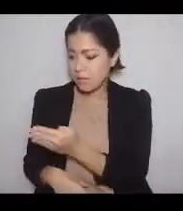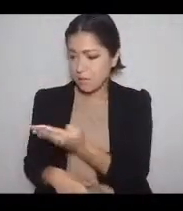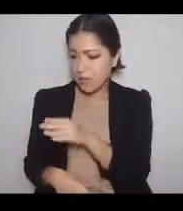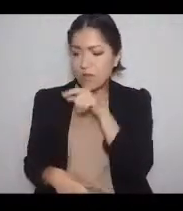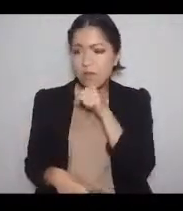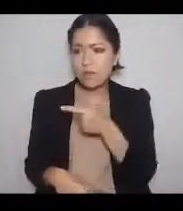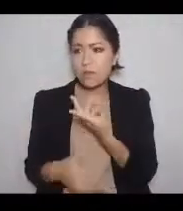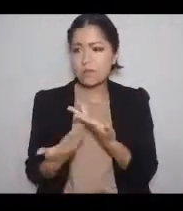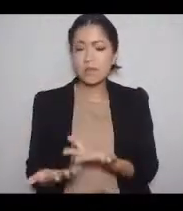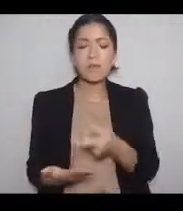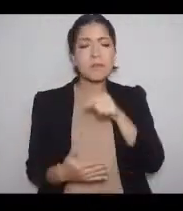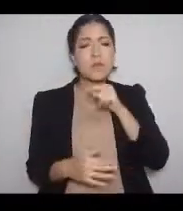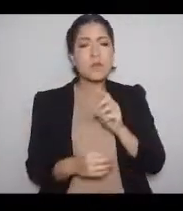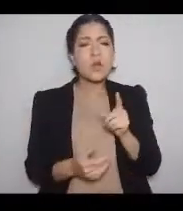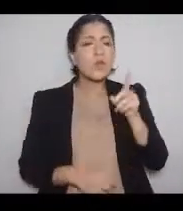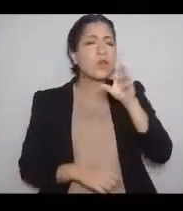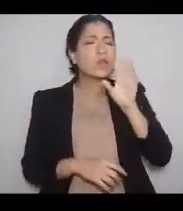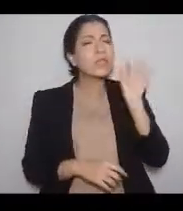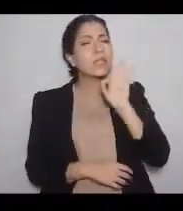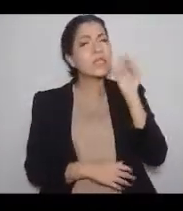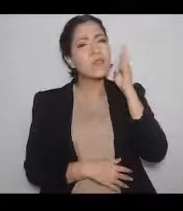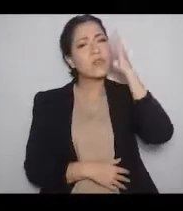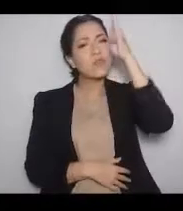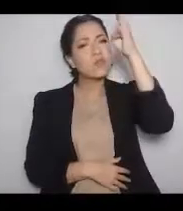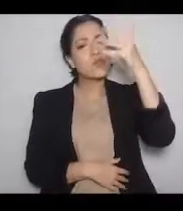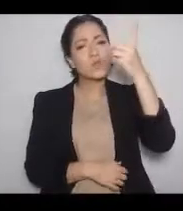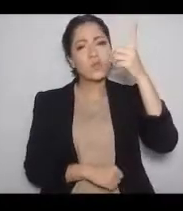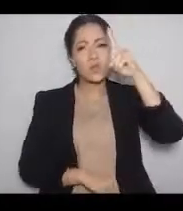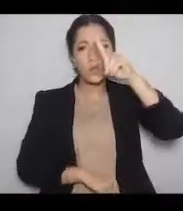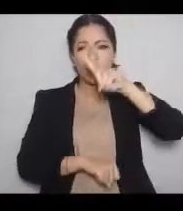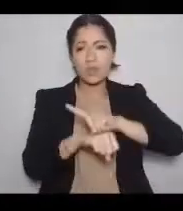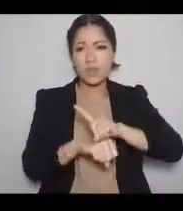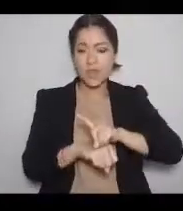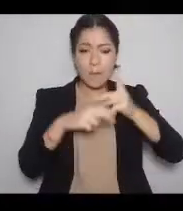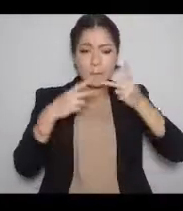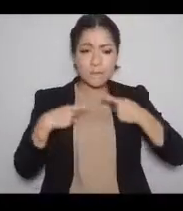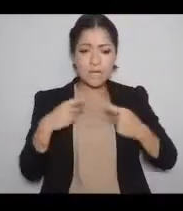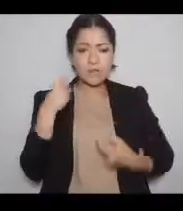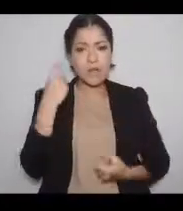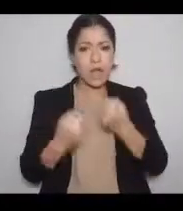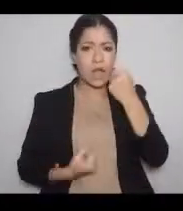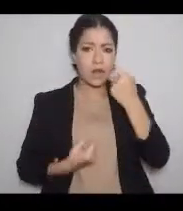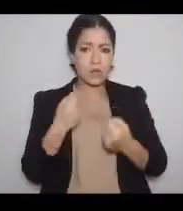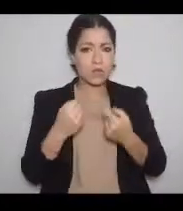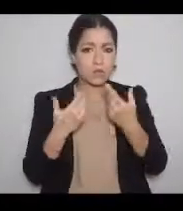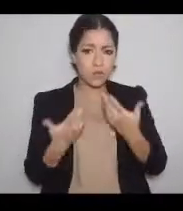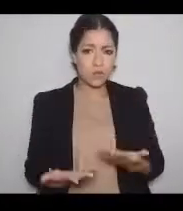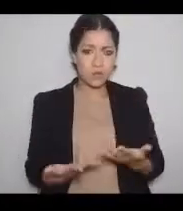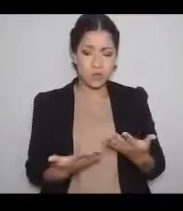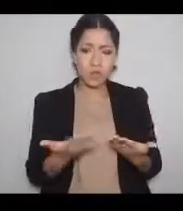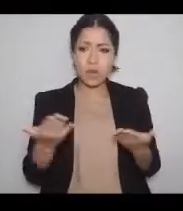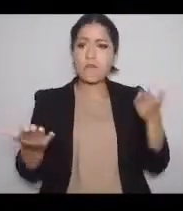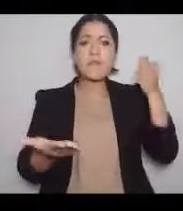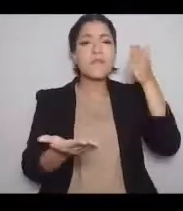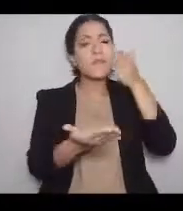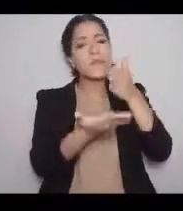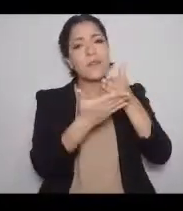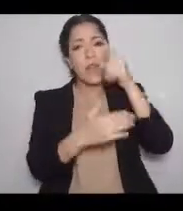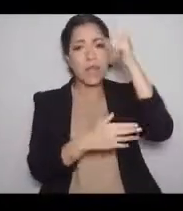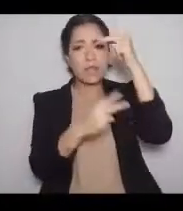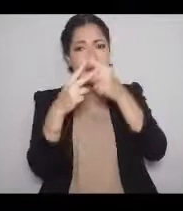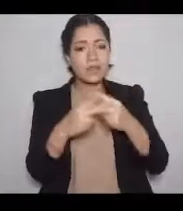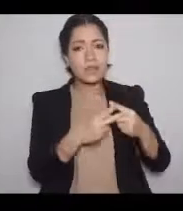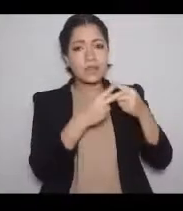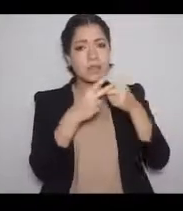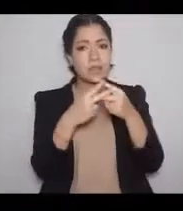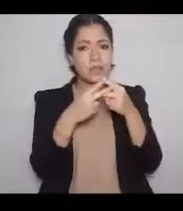lo que entendimos nosotros, los que vimos las estrellas en el estanque del pueblo. ¿Te bañaste ahí? No,